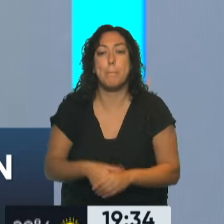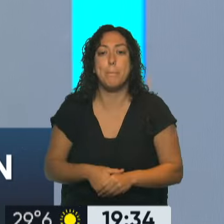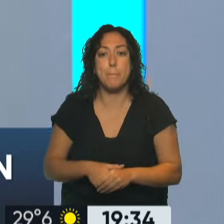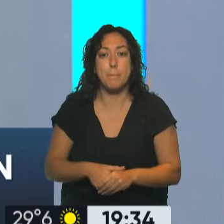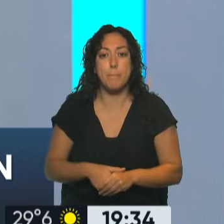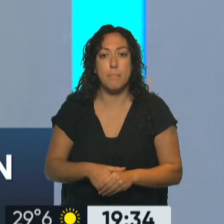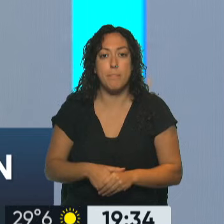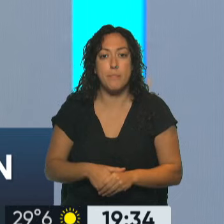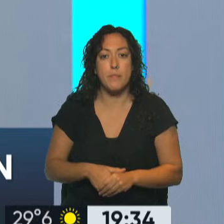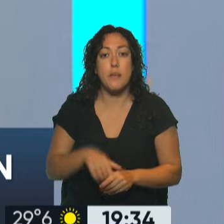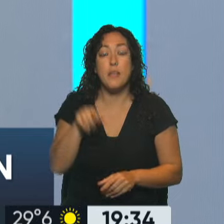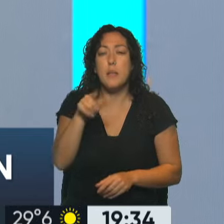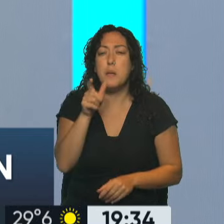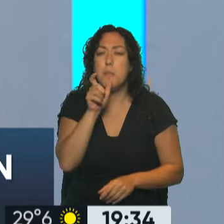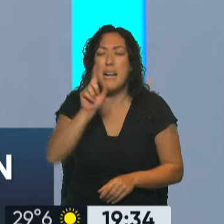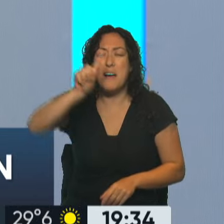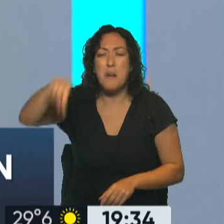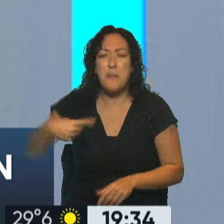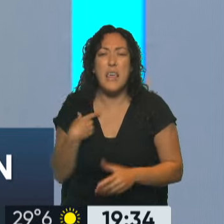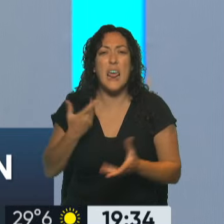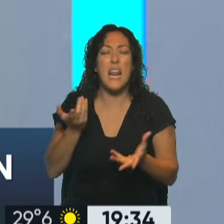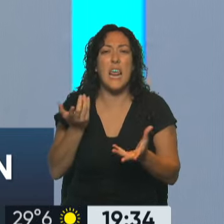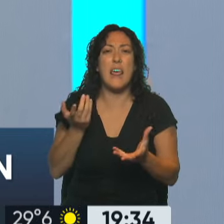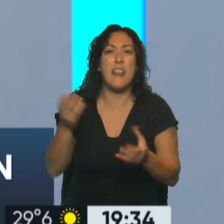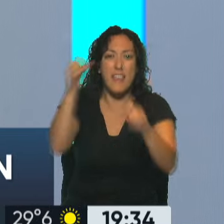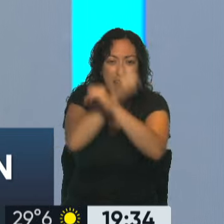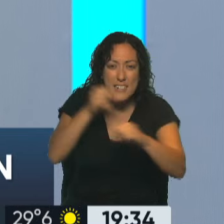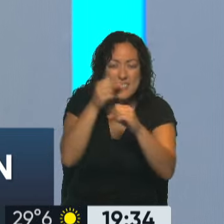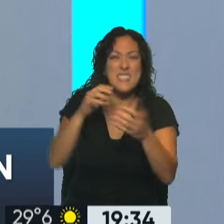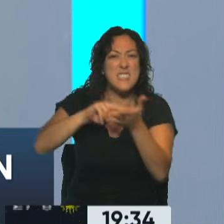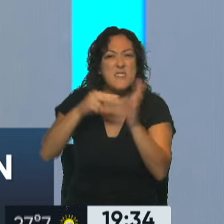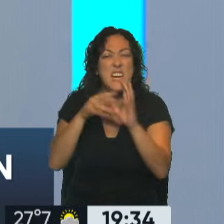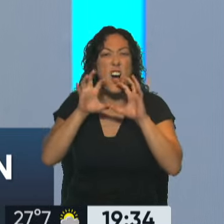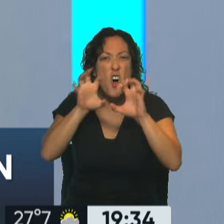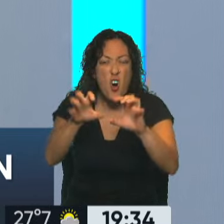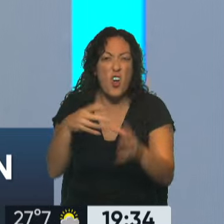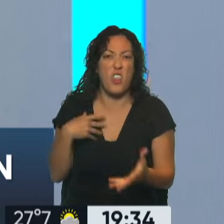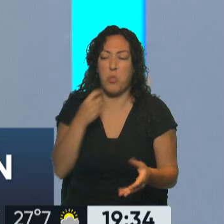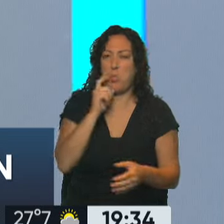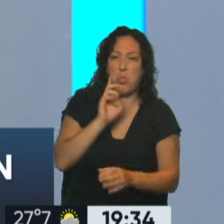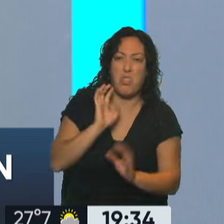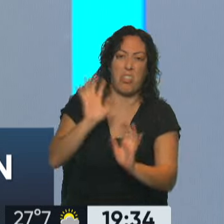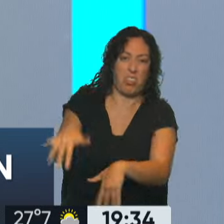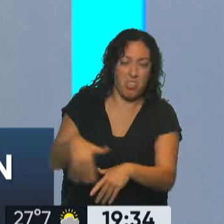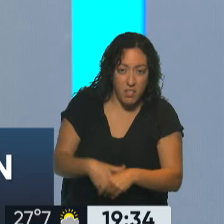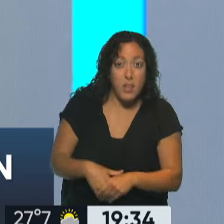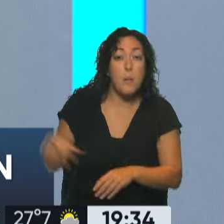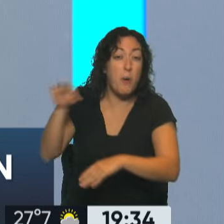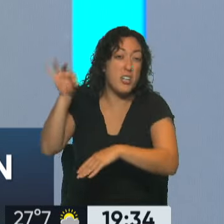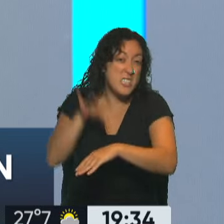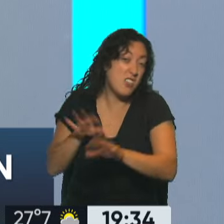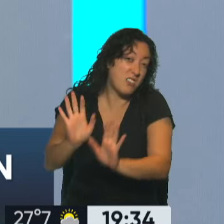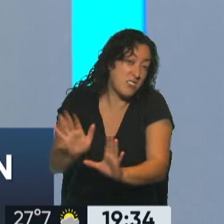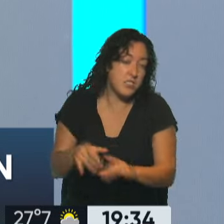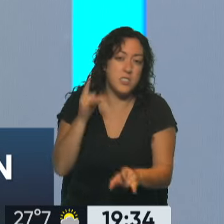griega que significa odioso desagradable que es realidad el mosquito es odioso ag